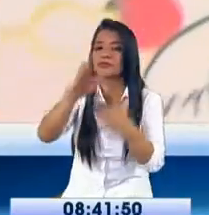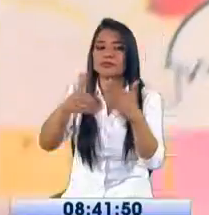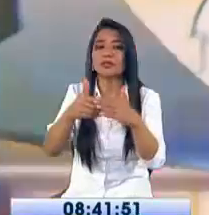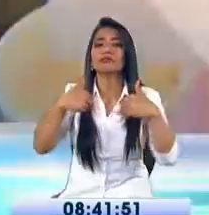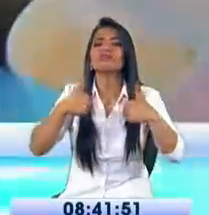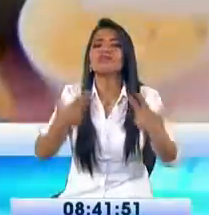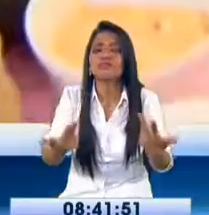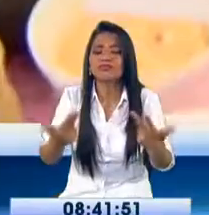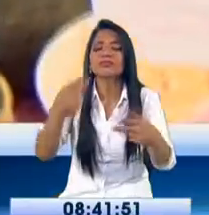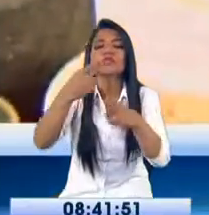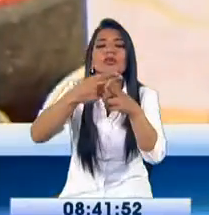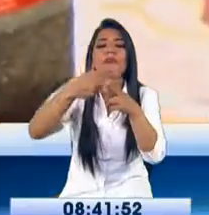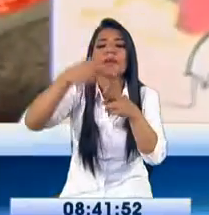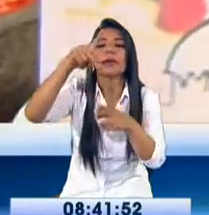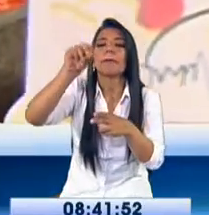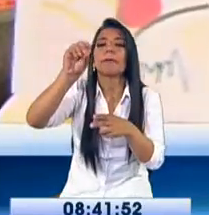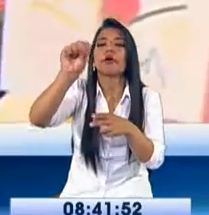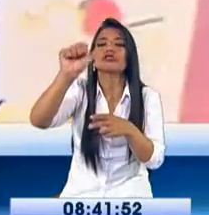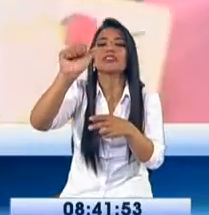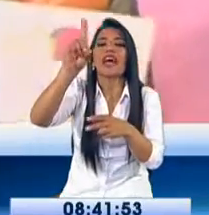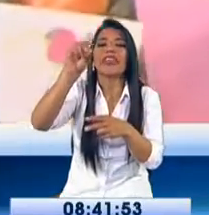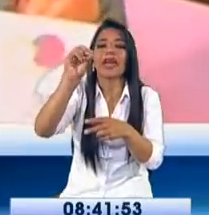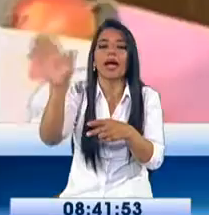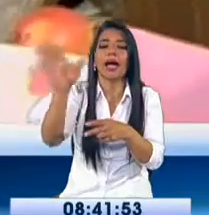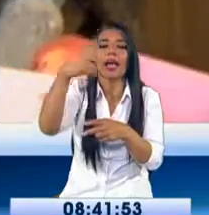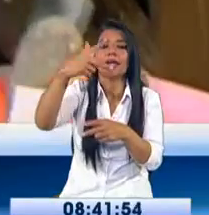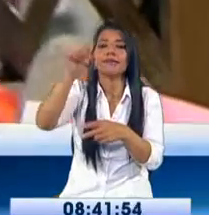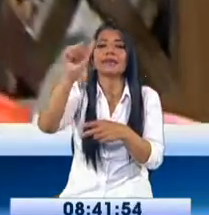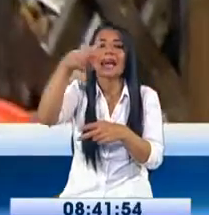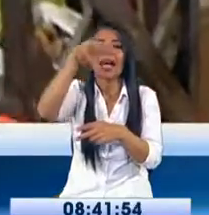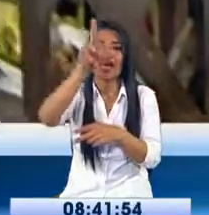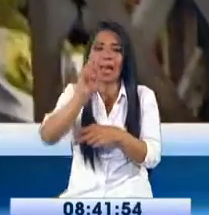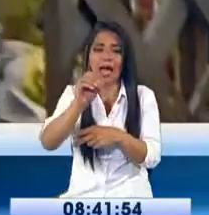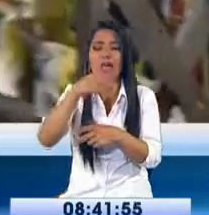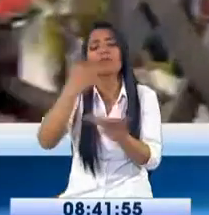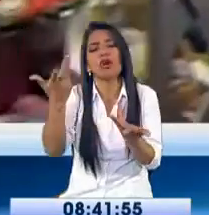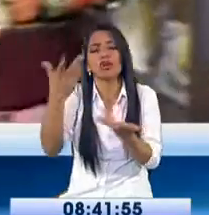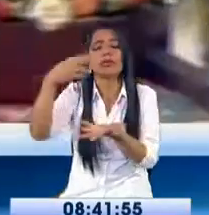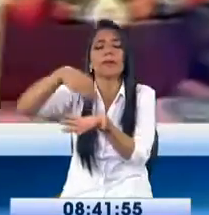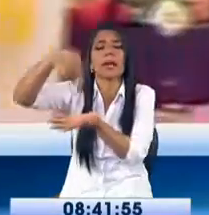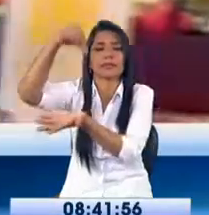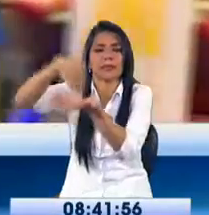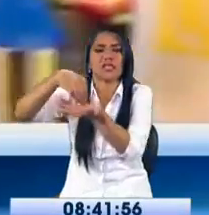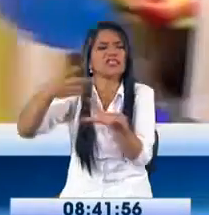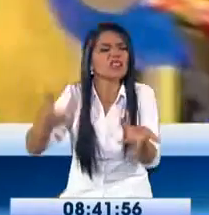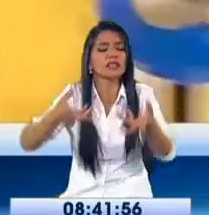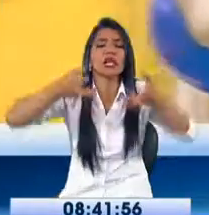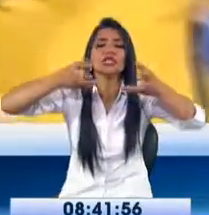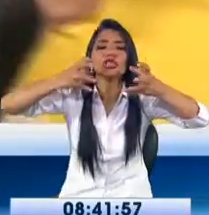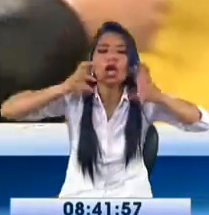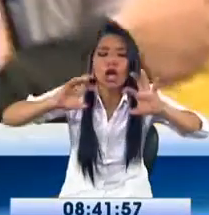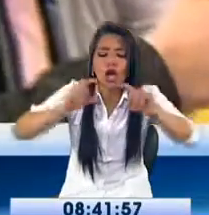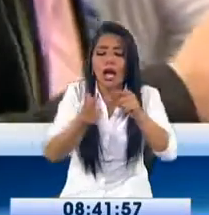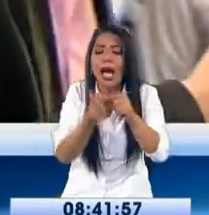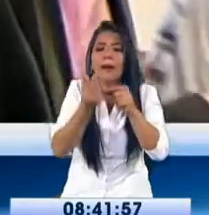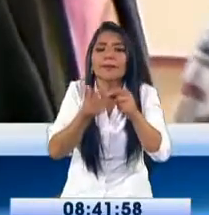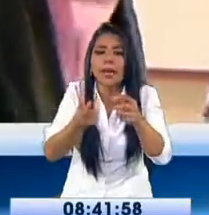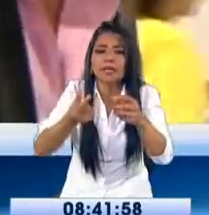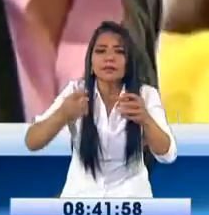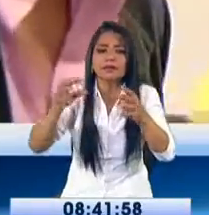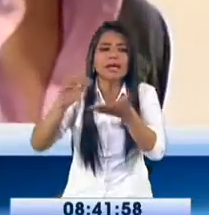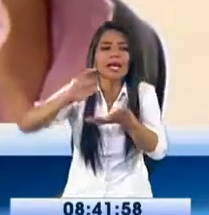somos la posada del chagra de machachi nosotros tenemos un cocinado chacarero que consiste en choque o papas habas queso